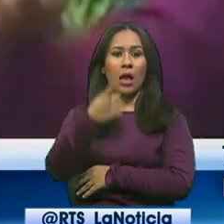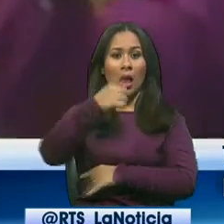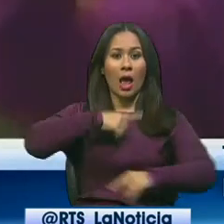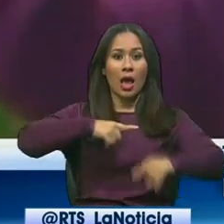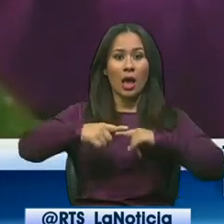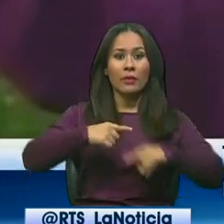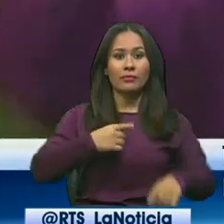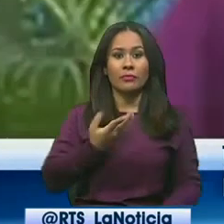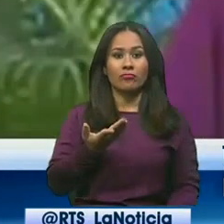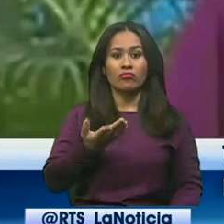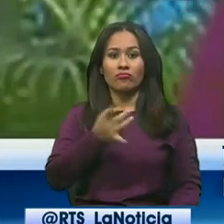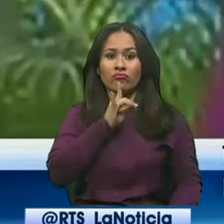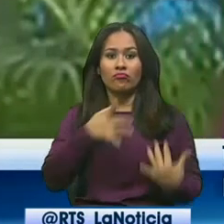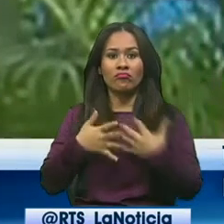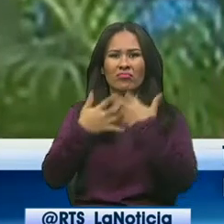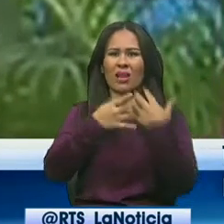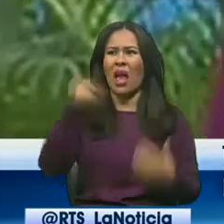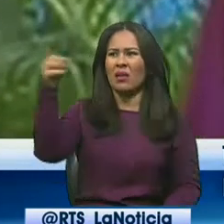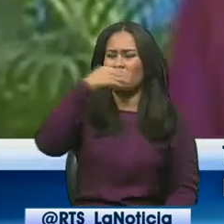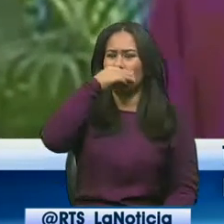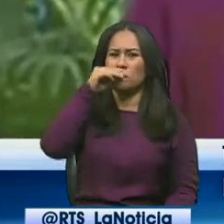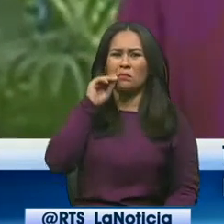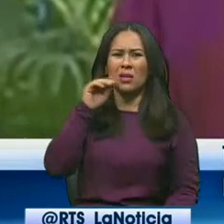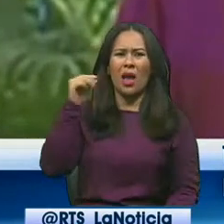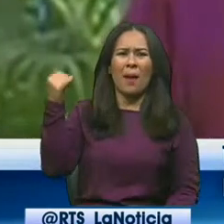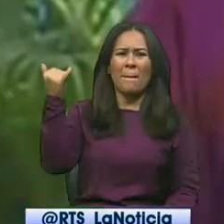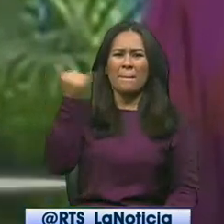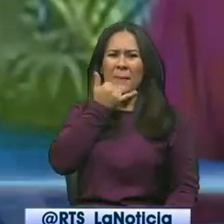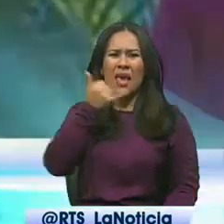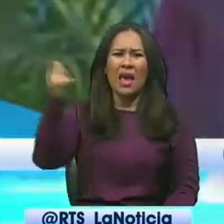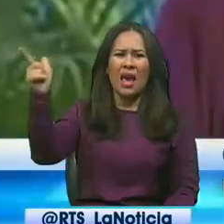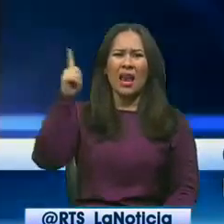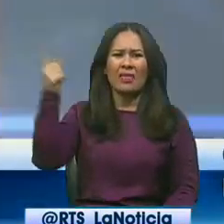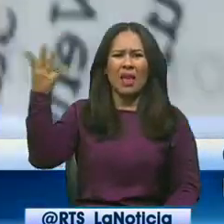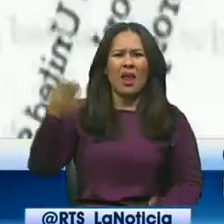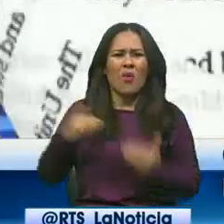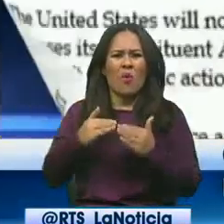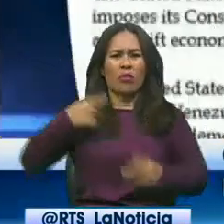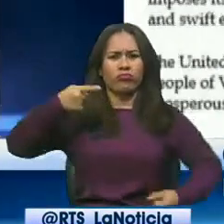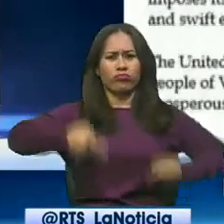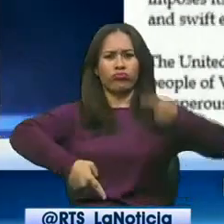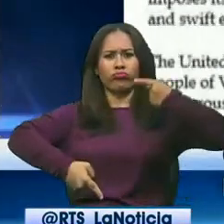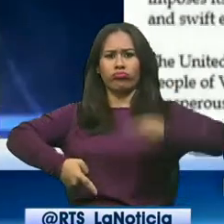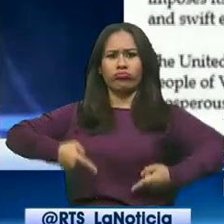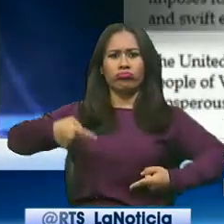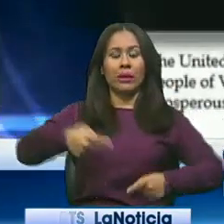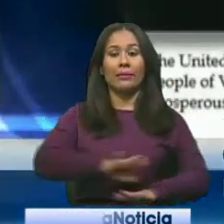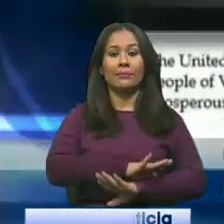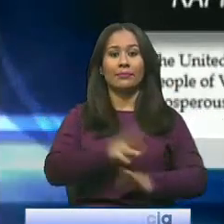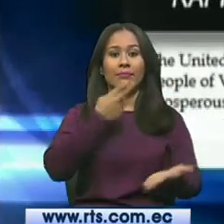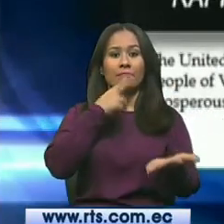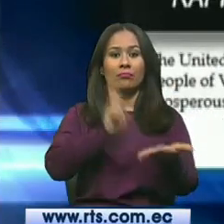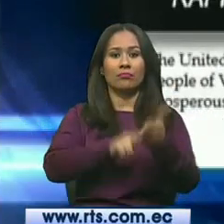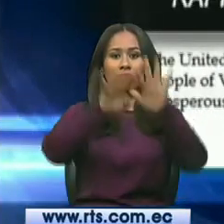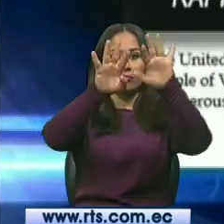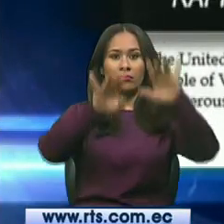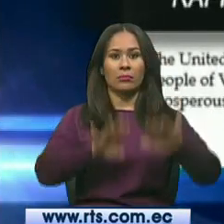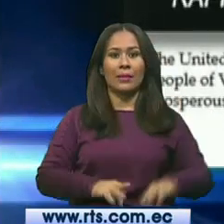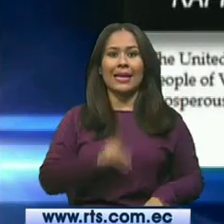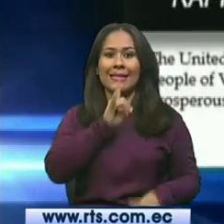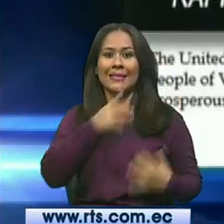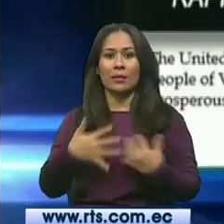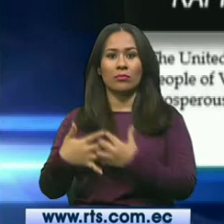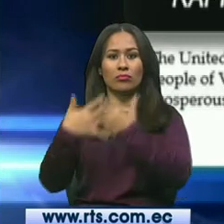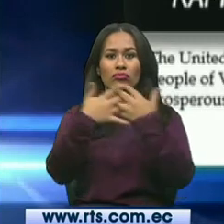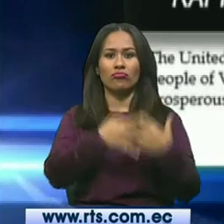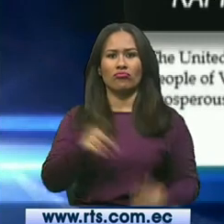calificó a Maduro de ser un mal líder que sueña con convertirse en un dictador. Mediante comunicado, la Casa Blanca señaló: